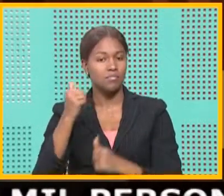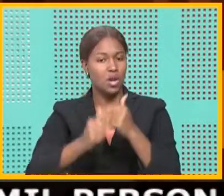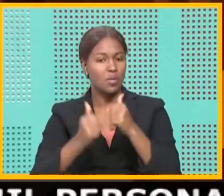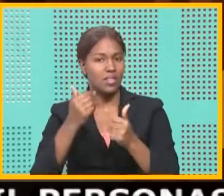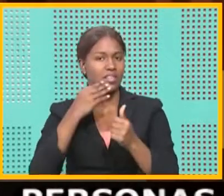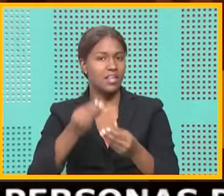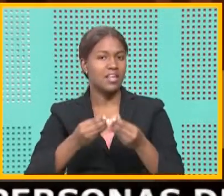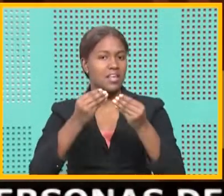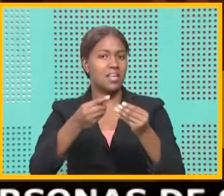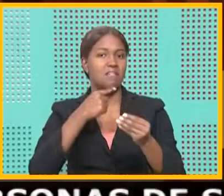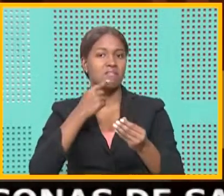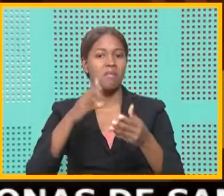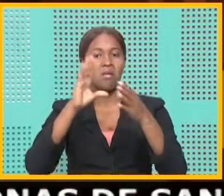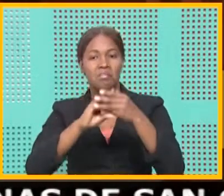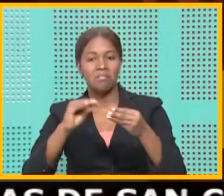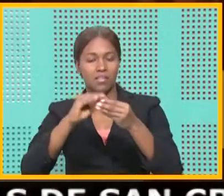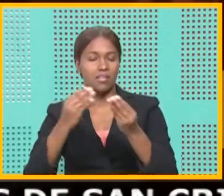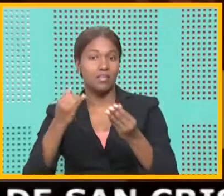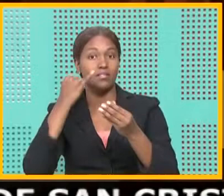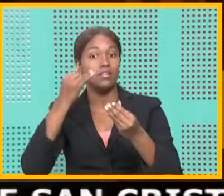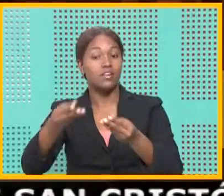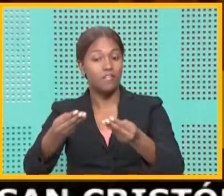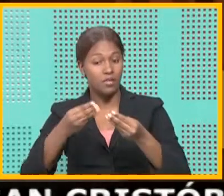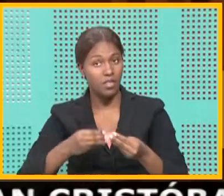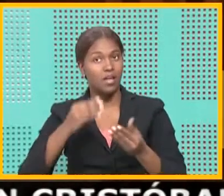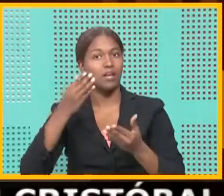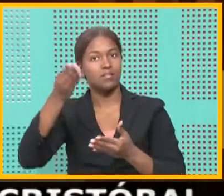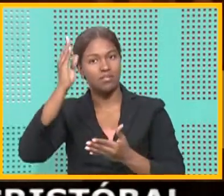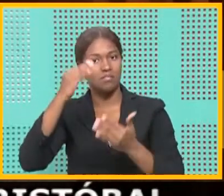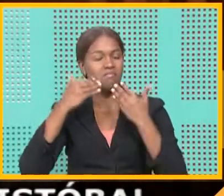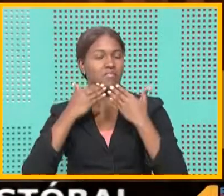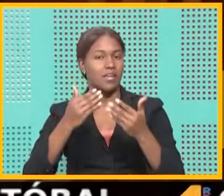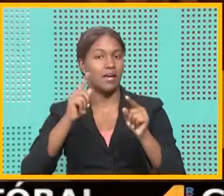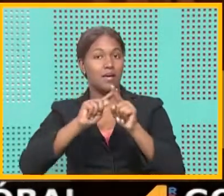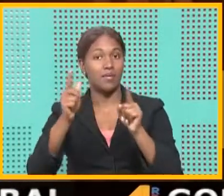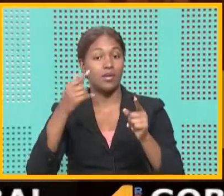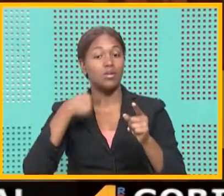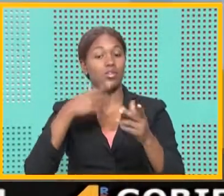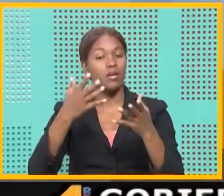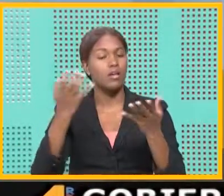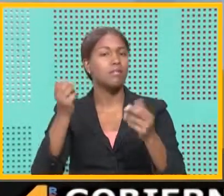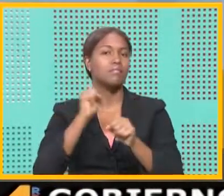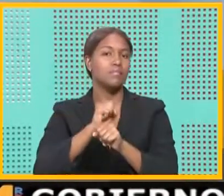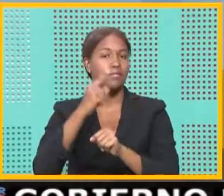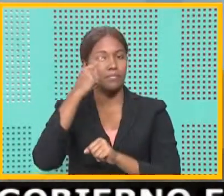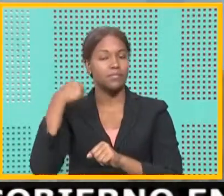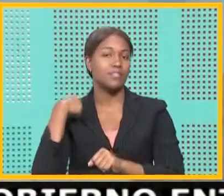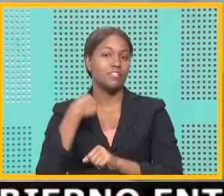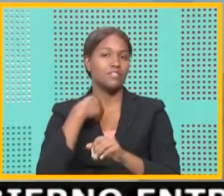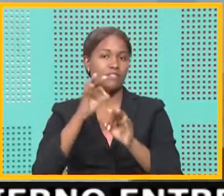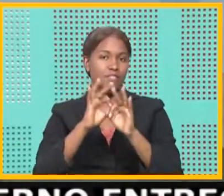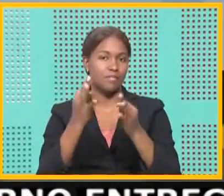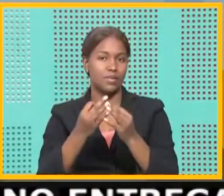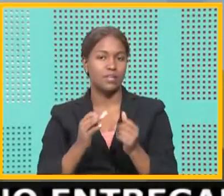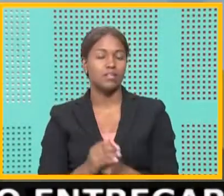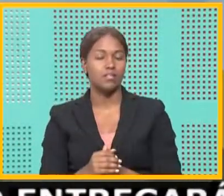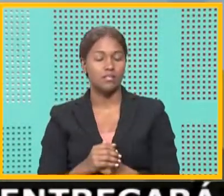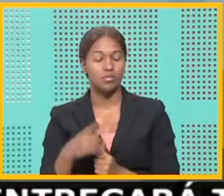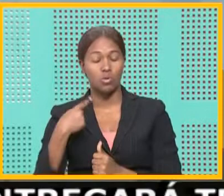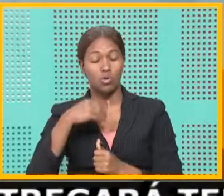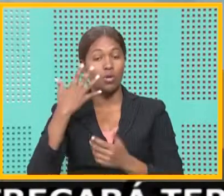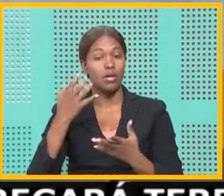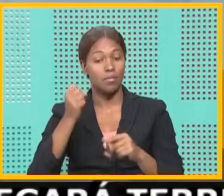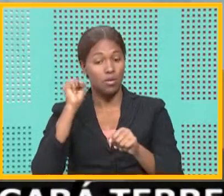llevando cuentas. Si nos van a dar el terreno, gloria a Dios, porque lo que queremos es trabajar para nuestra familia. Nosotros lo que queremos es producir. Si nos van a entregar tierra, que no